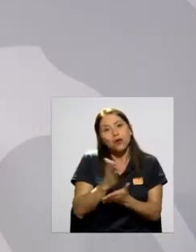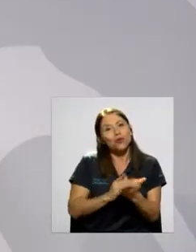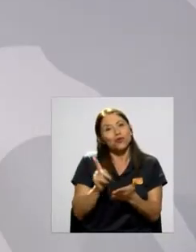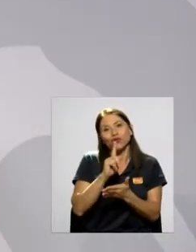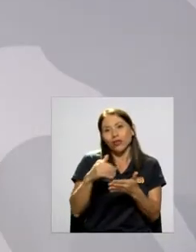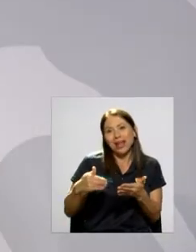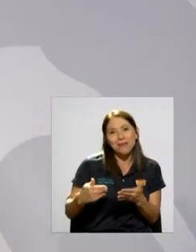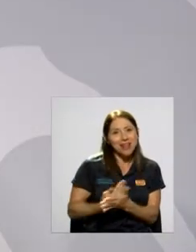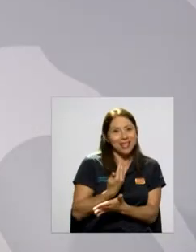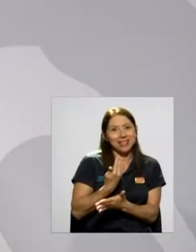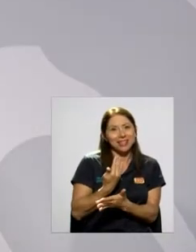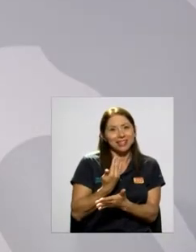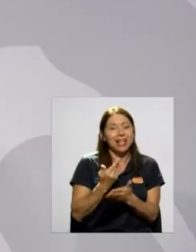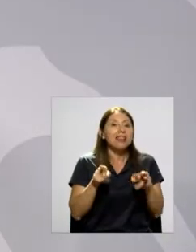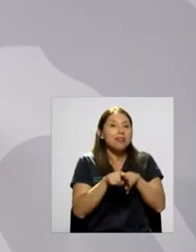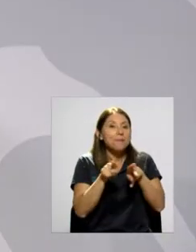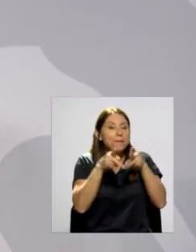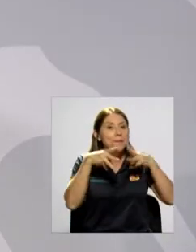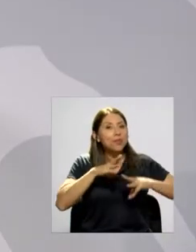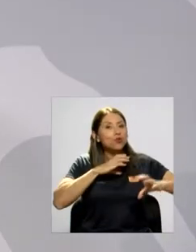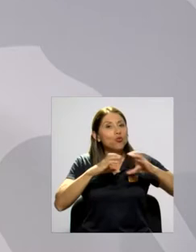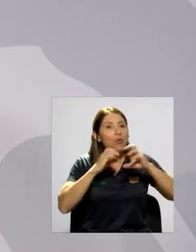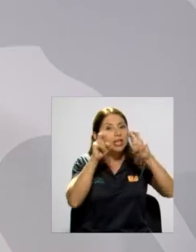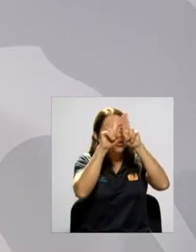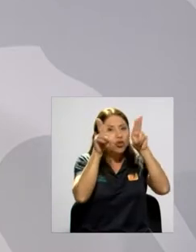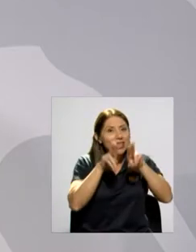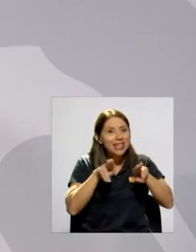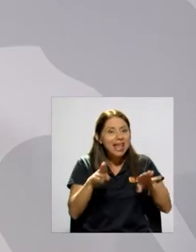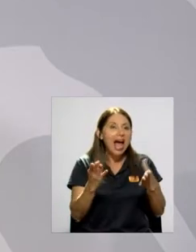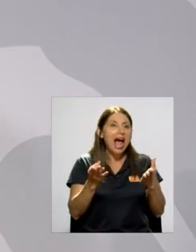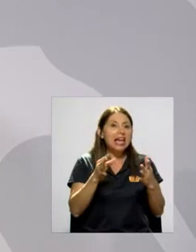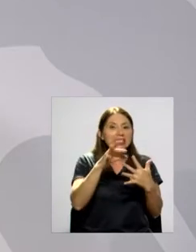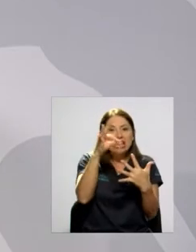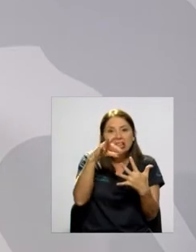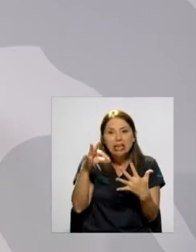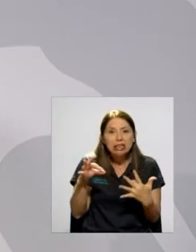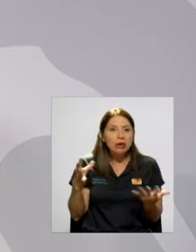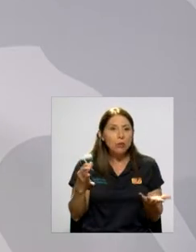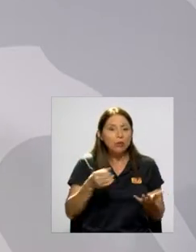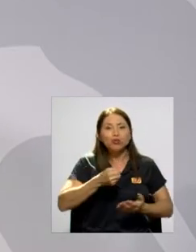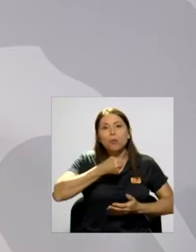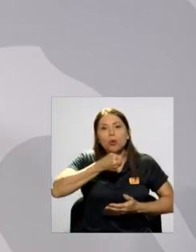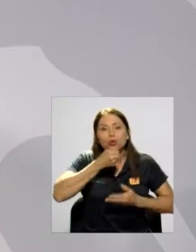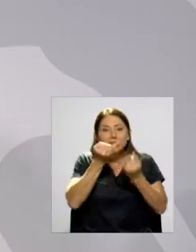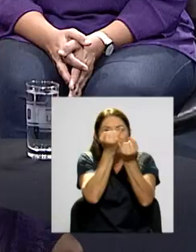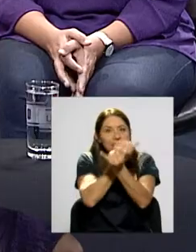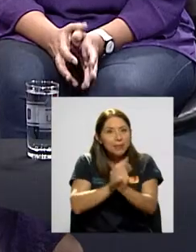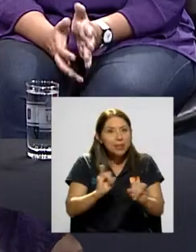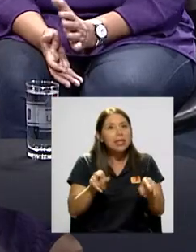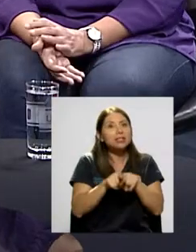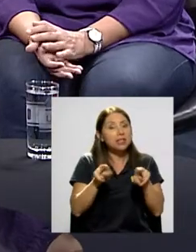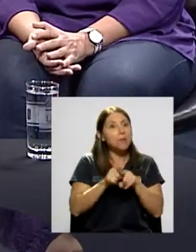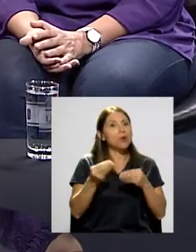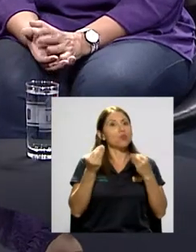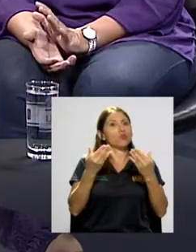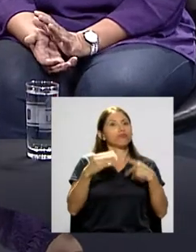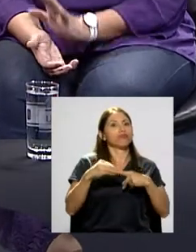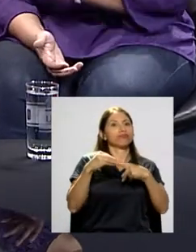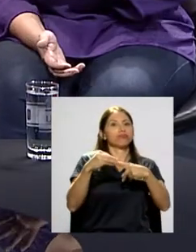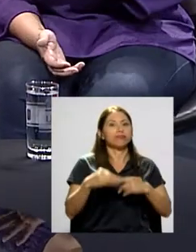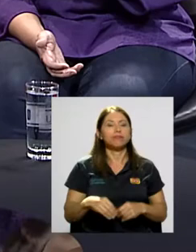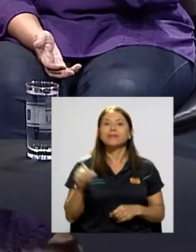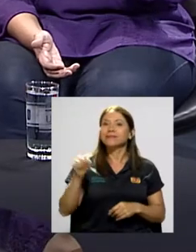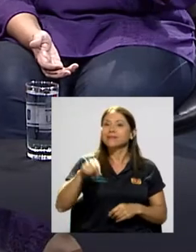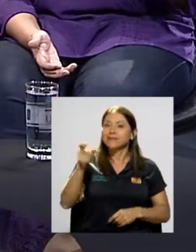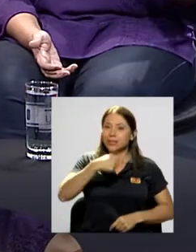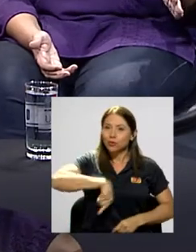Medios digitales, alternativos y periodistas independientes que han tenido un gran protagonismo. Sí, aquí efectivamente vemos